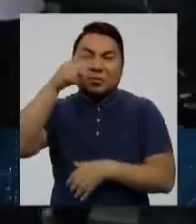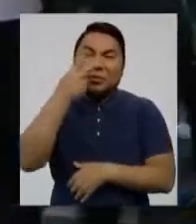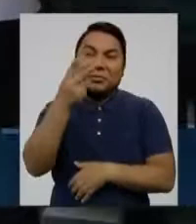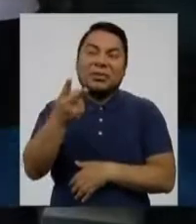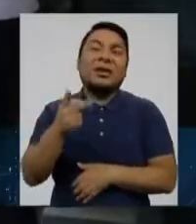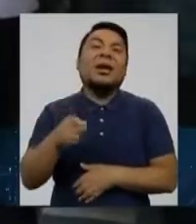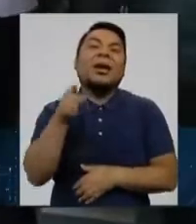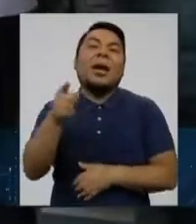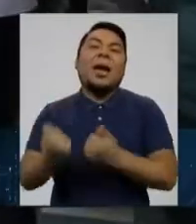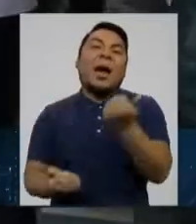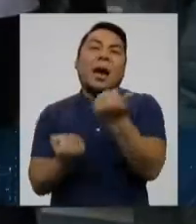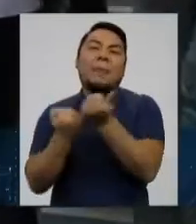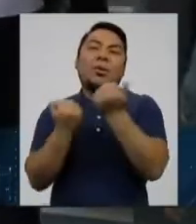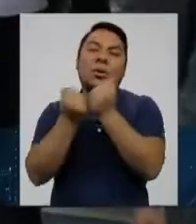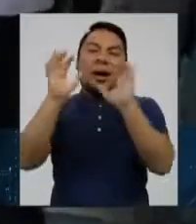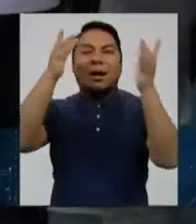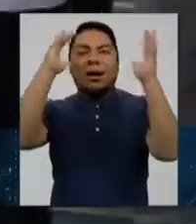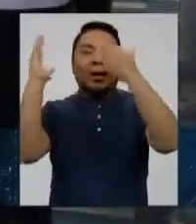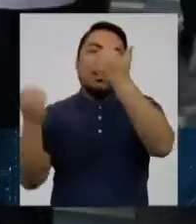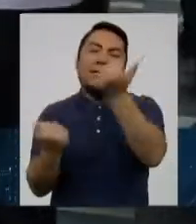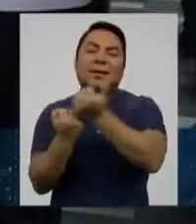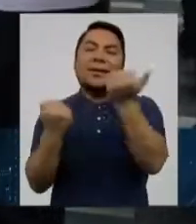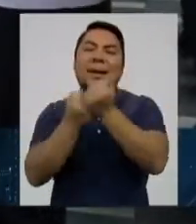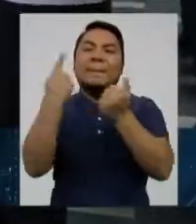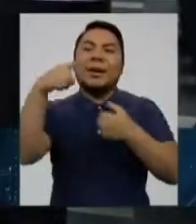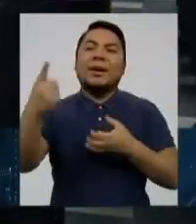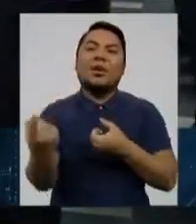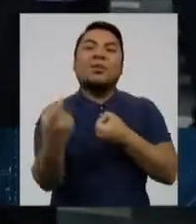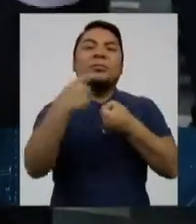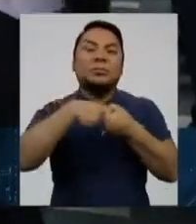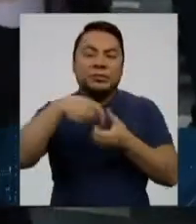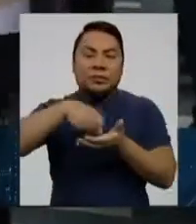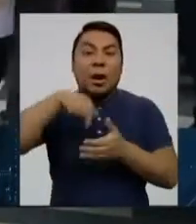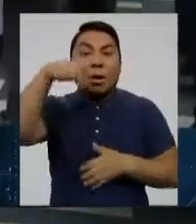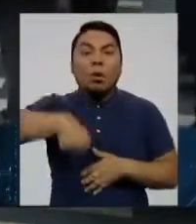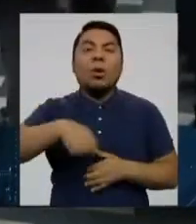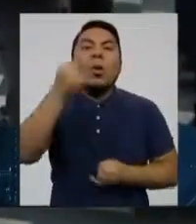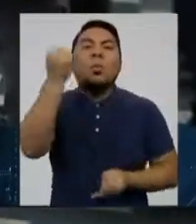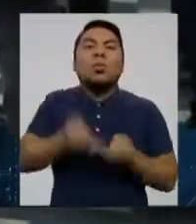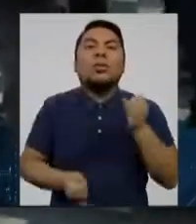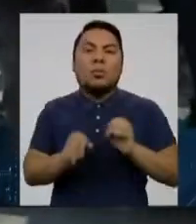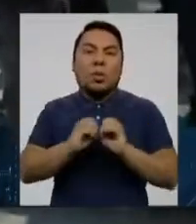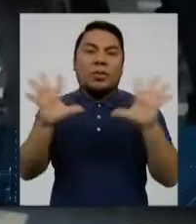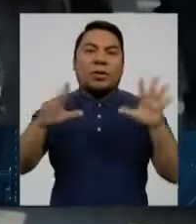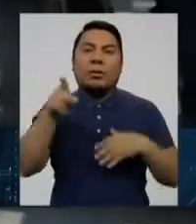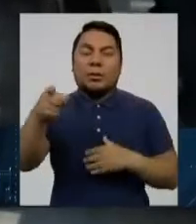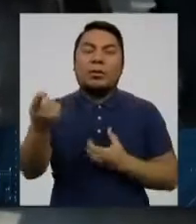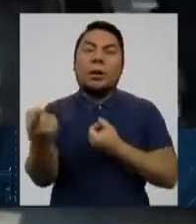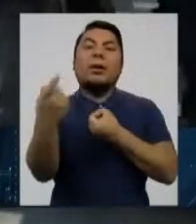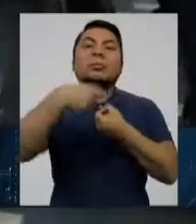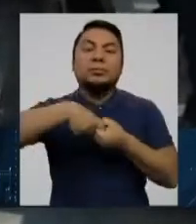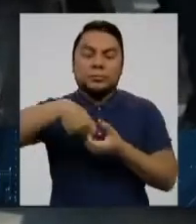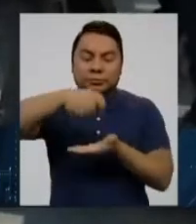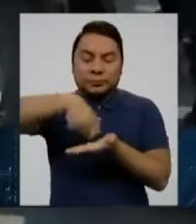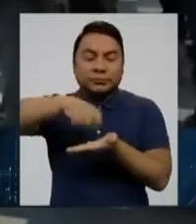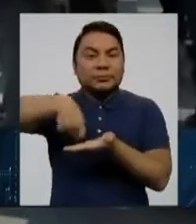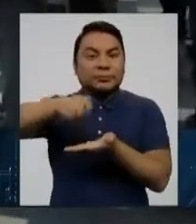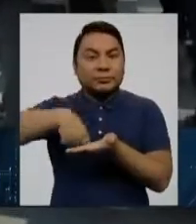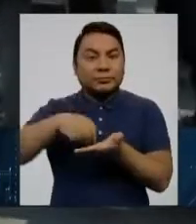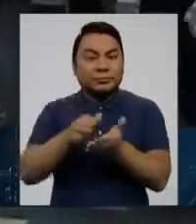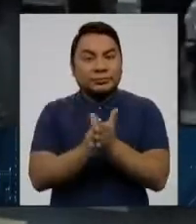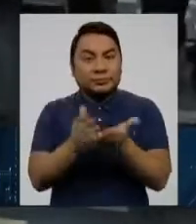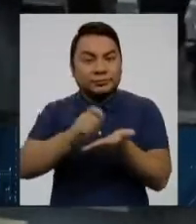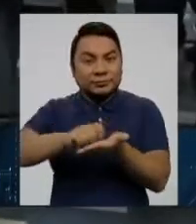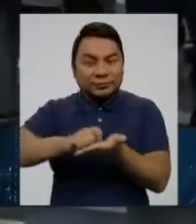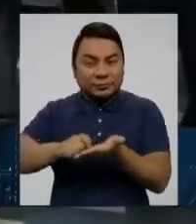cánticos, manifestaciones, banderolas, porque efectivamente, Paola, este es el último día para solicitar su inscripción para lo que serán